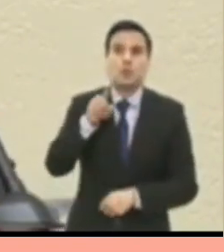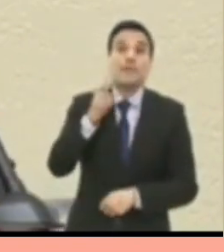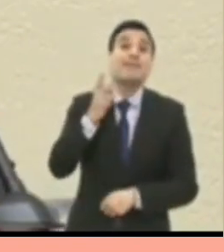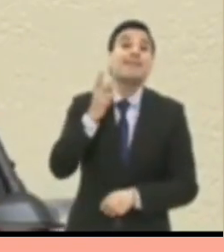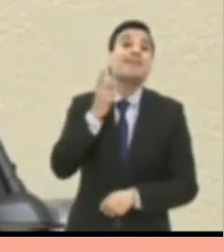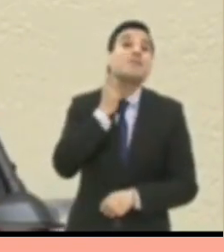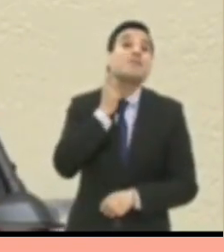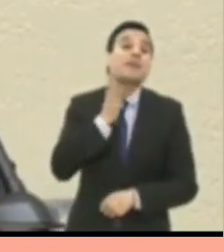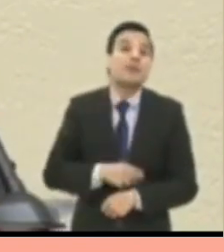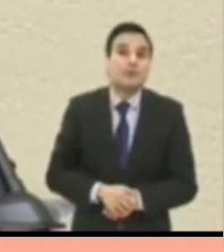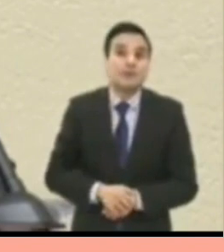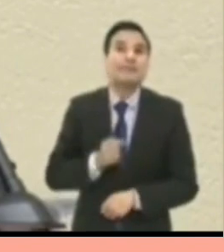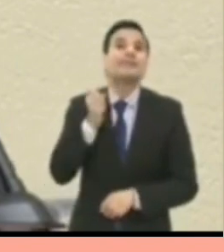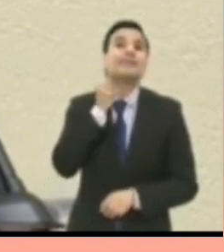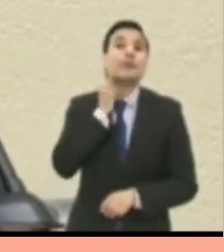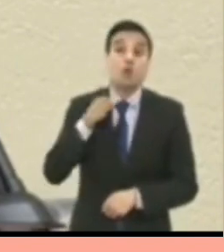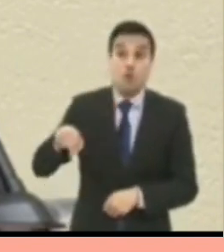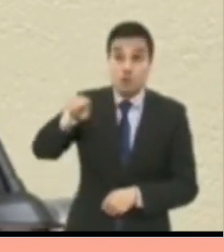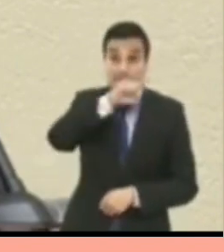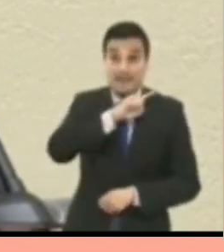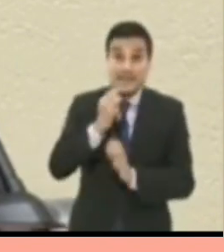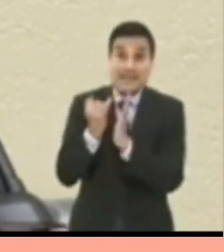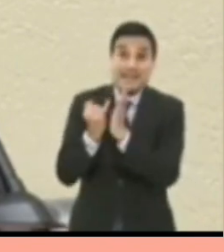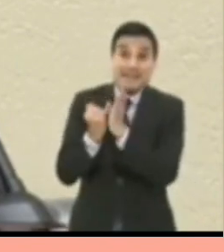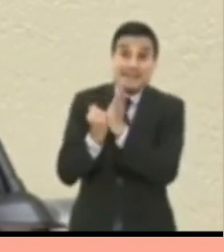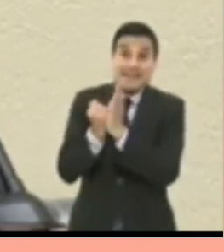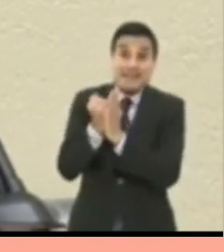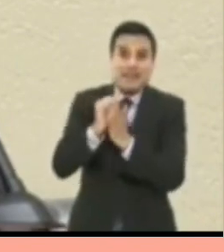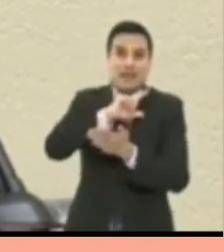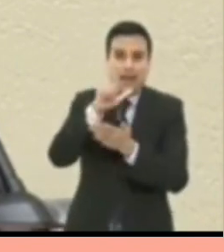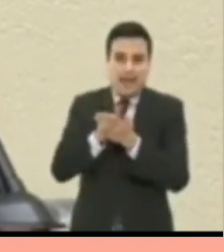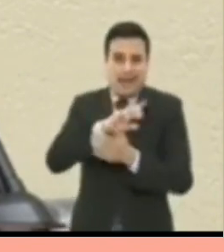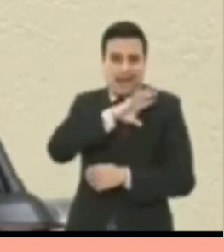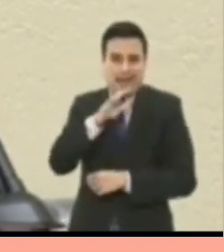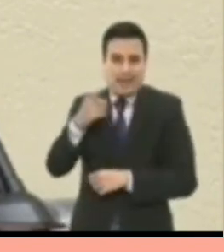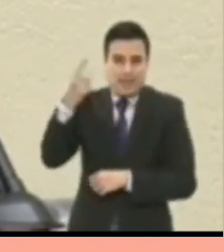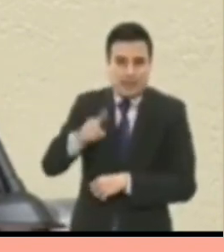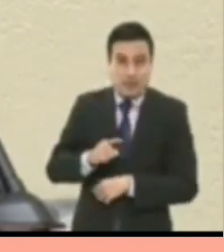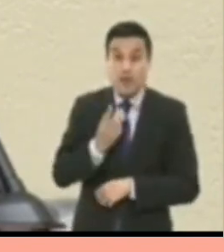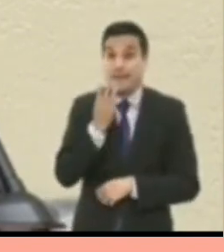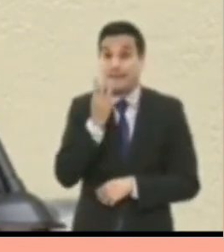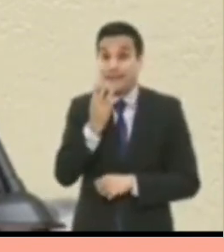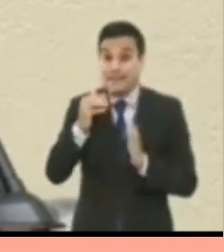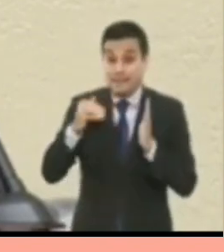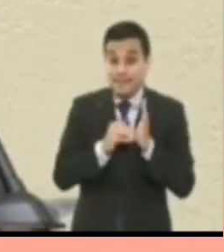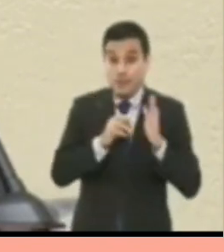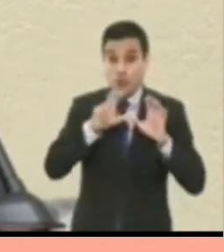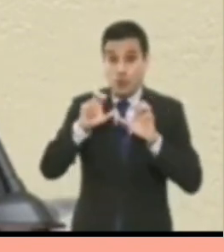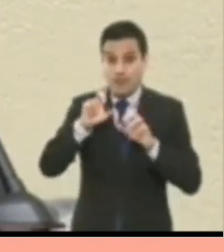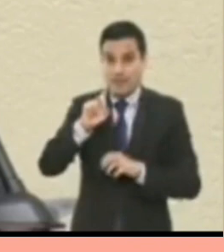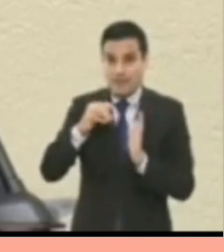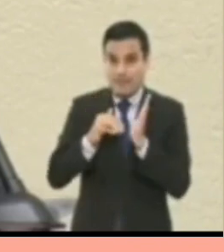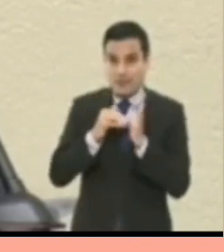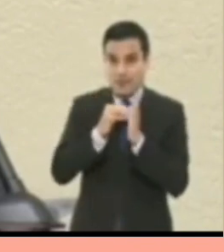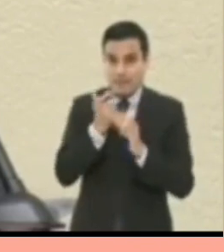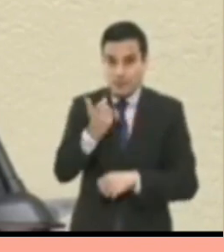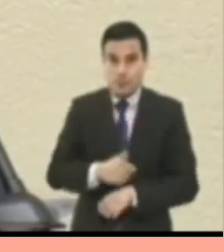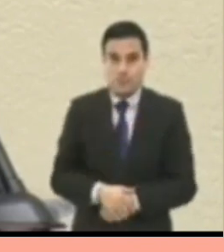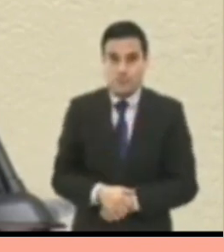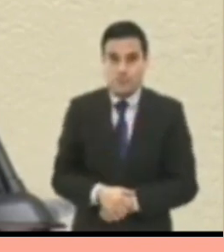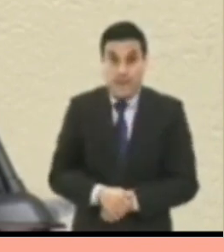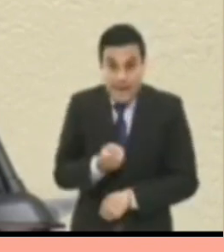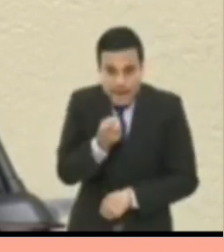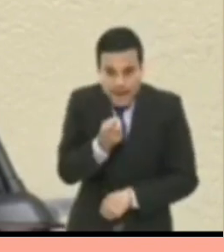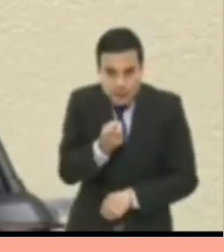diputados y senadores aprobaron en la ley en la ley general de mandato es de tres mil ochocientos treinta millones de pesos es lo que